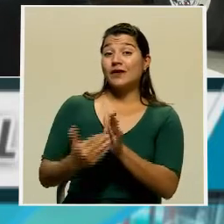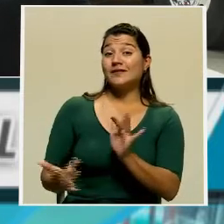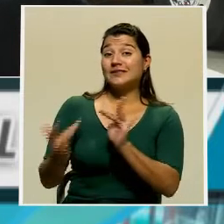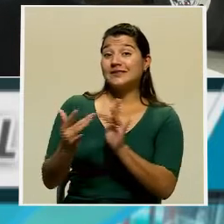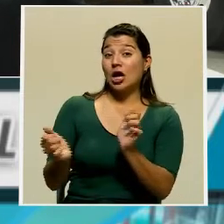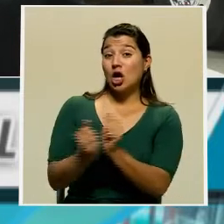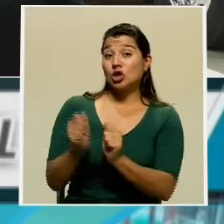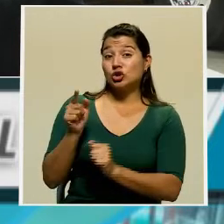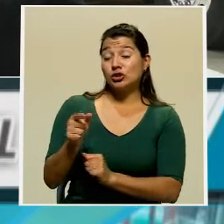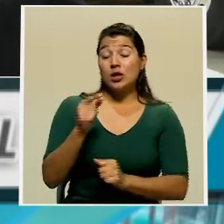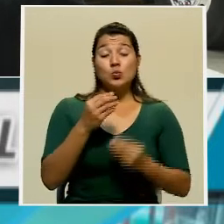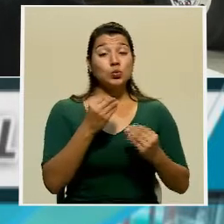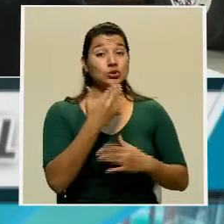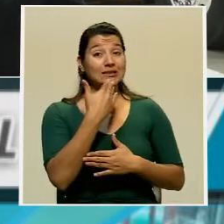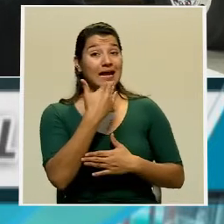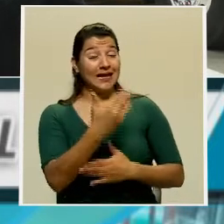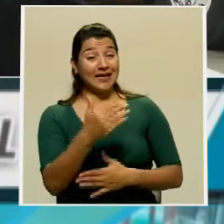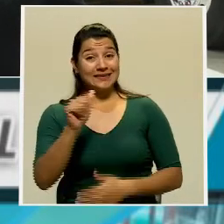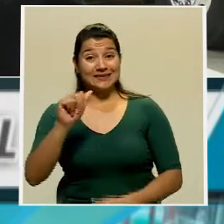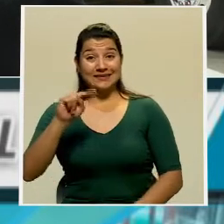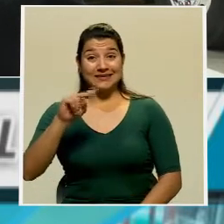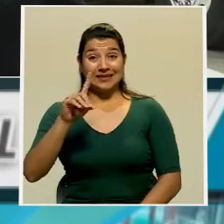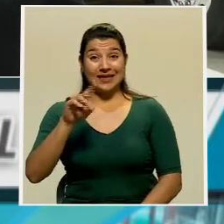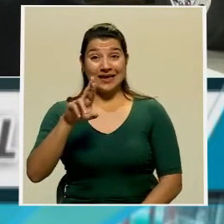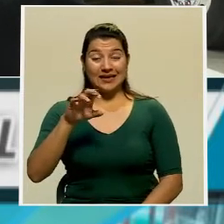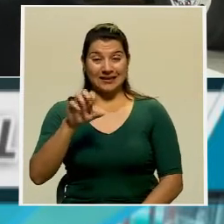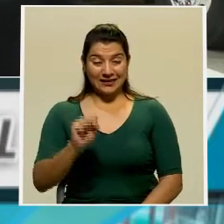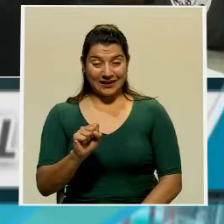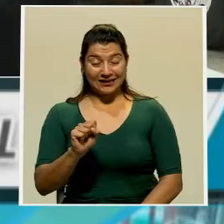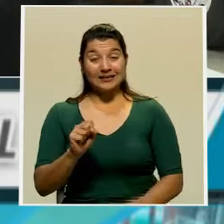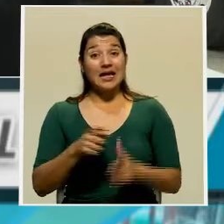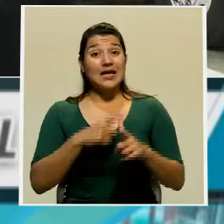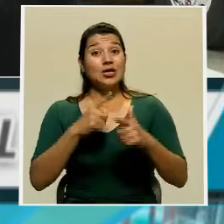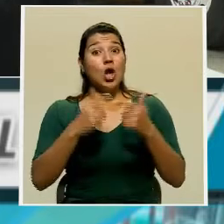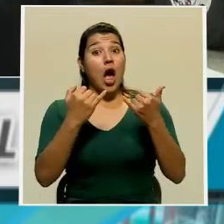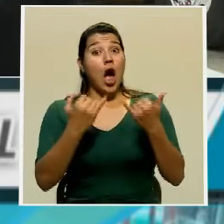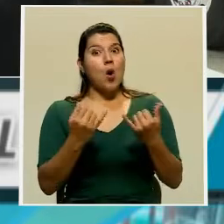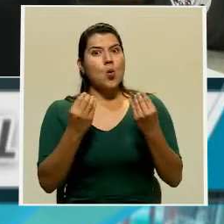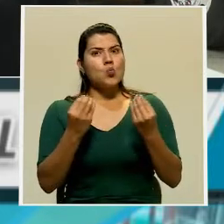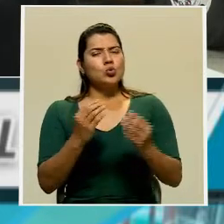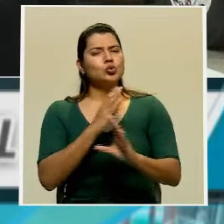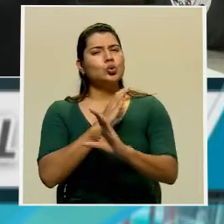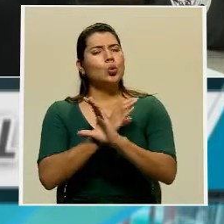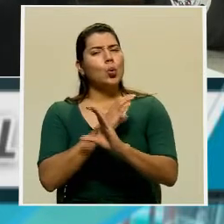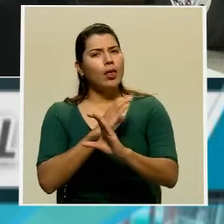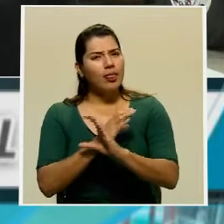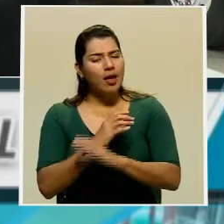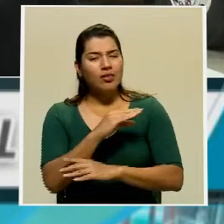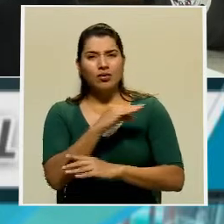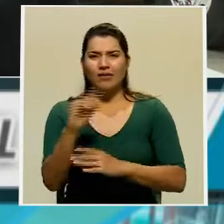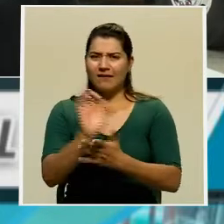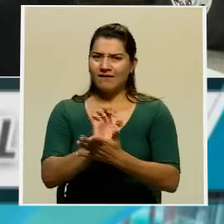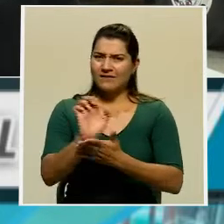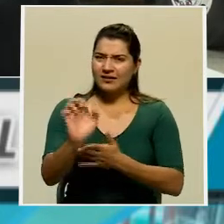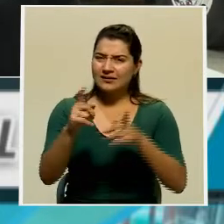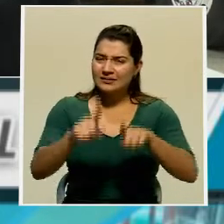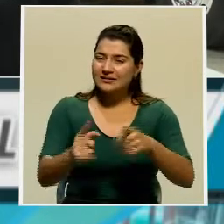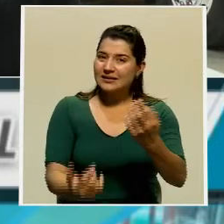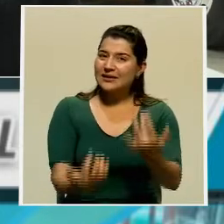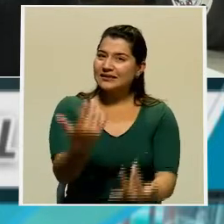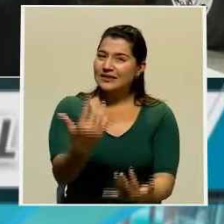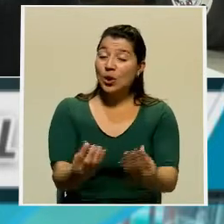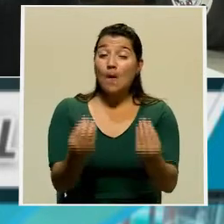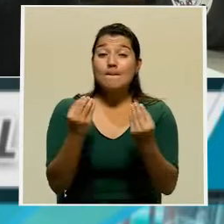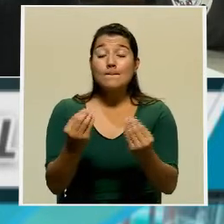estudio. Muchas gracias, Andrés Ortiz, y a poner mucho cuidado y a evitar los incendios, mucho